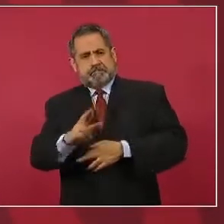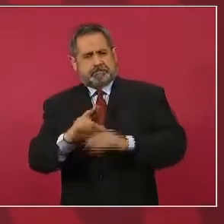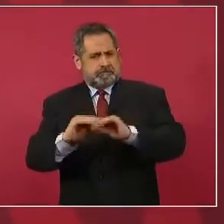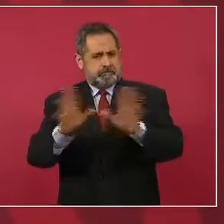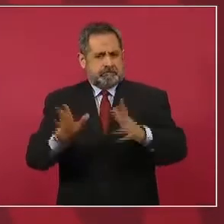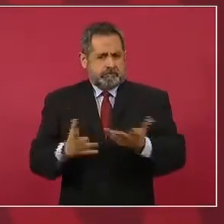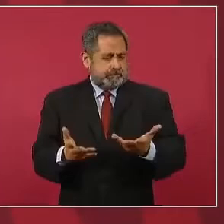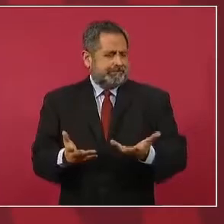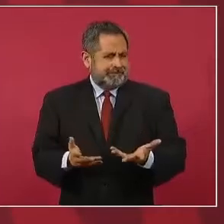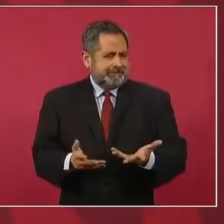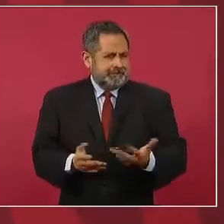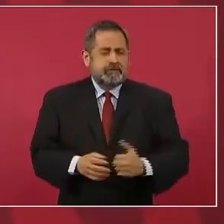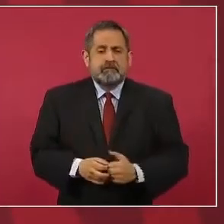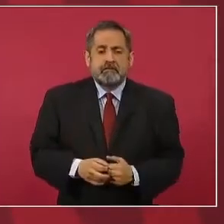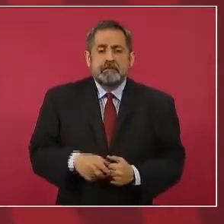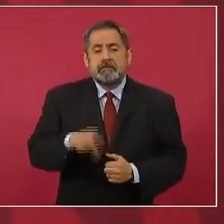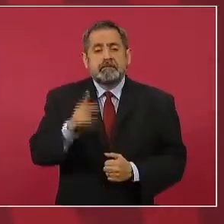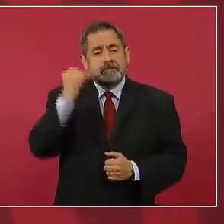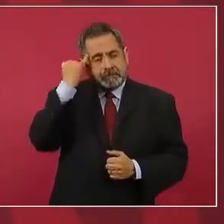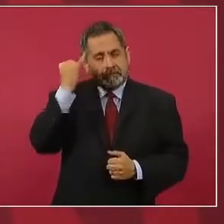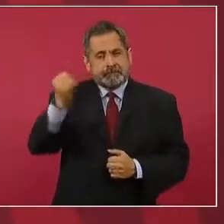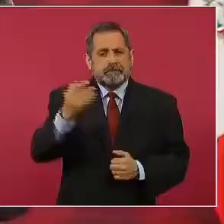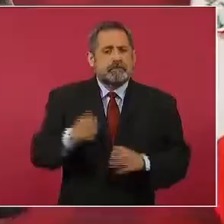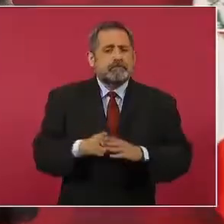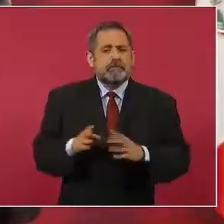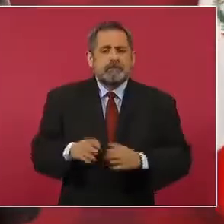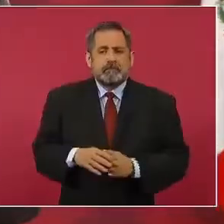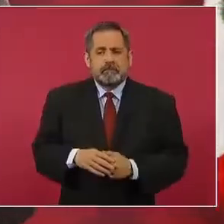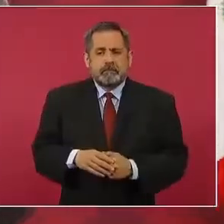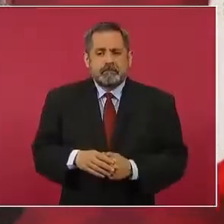sino que el pueblo